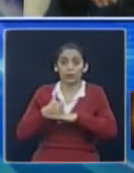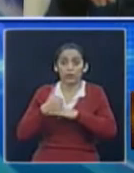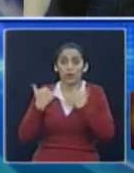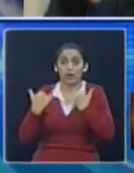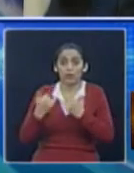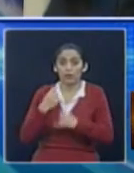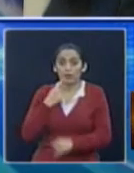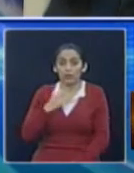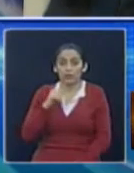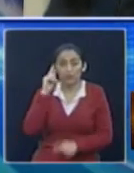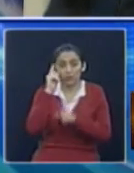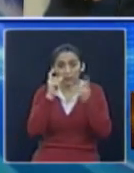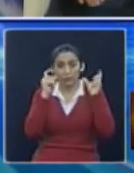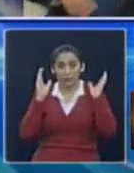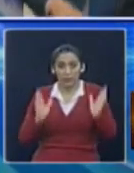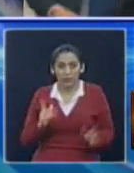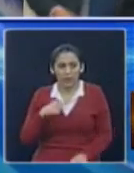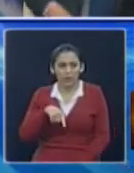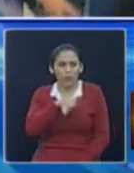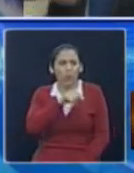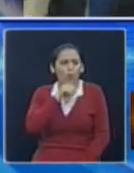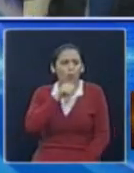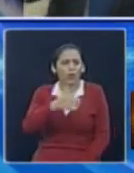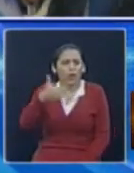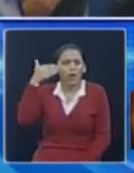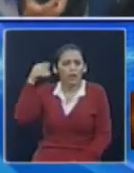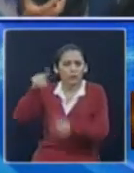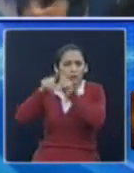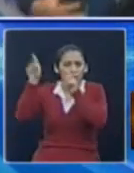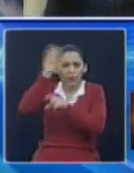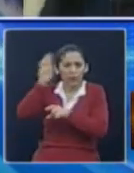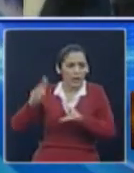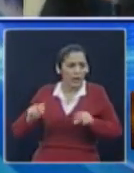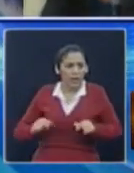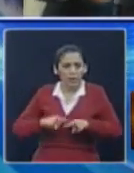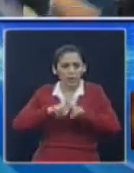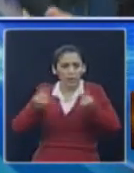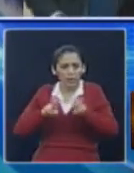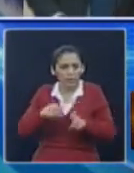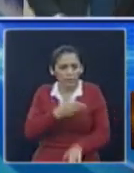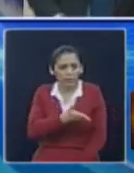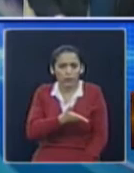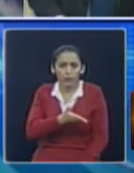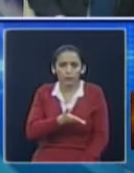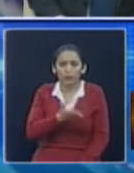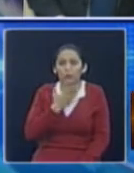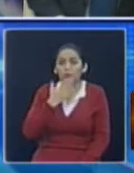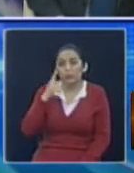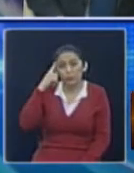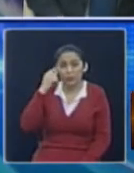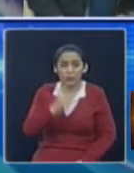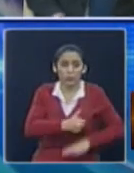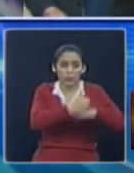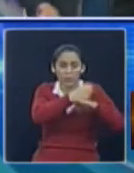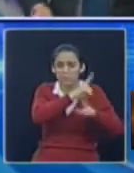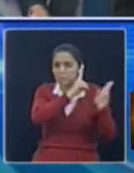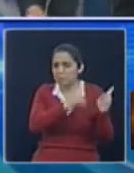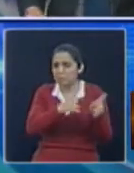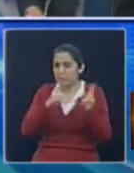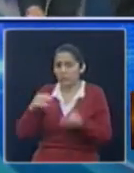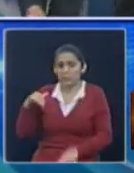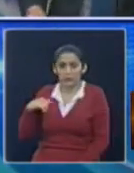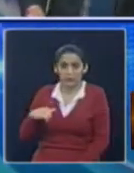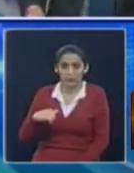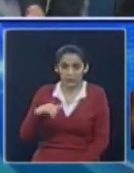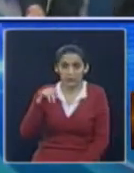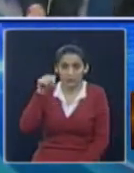exfiscalía por no haber actuado justamente en el caso de Brecht. ¿Cuál es la solución entonces? ¿Mantener las mismas instituciones? Porque hay quienes hablan